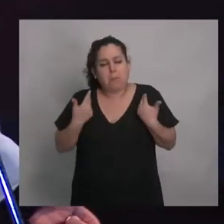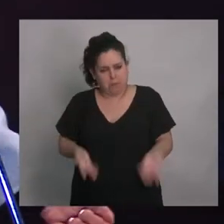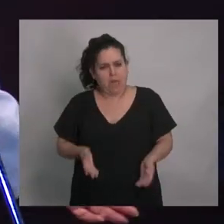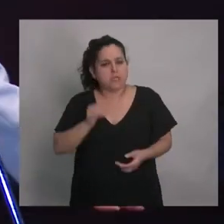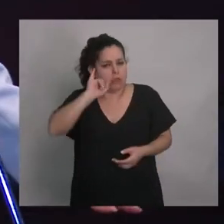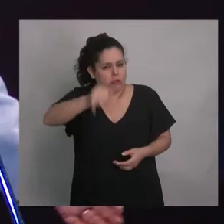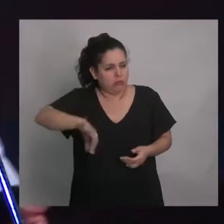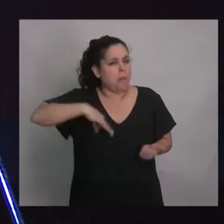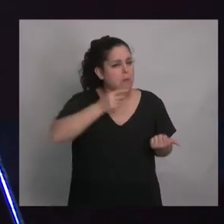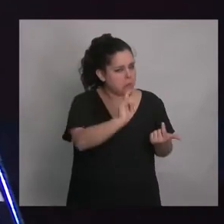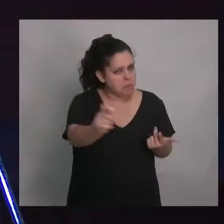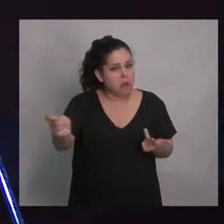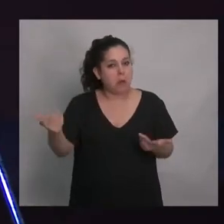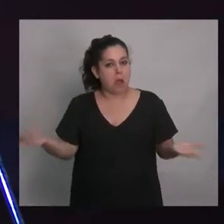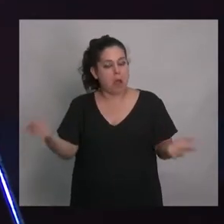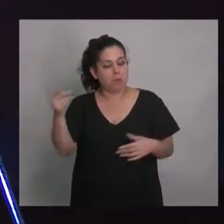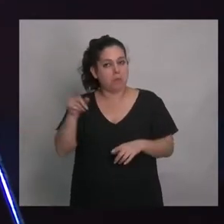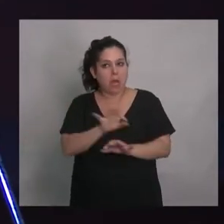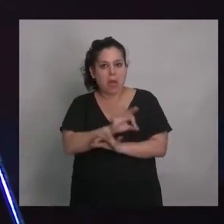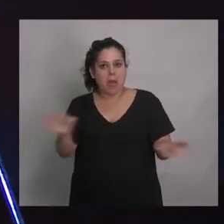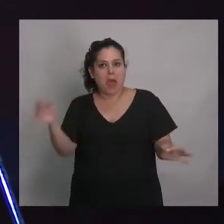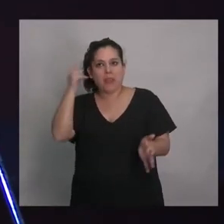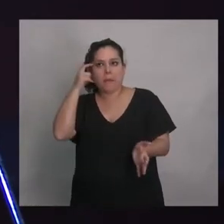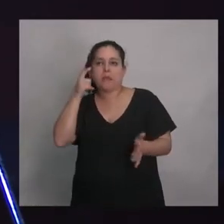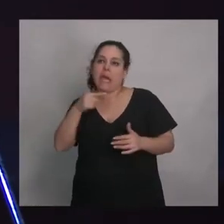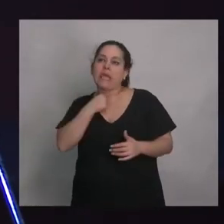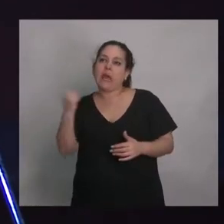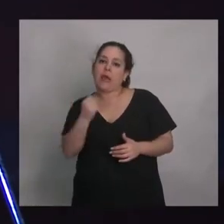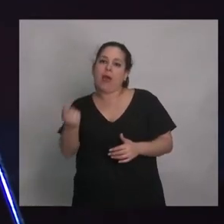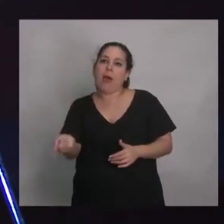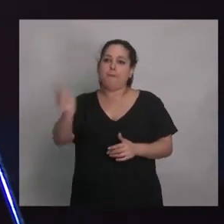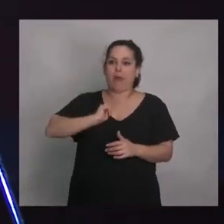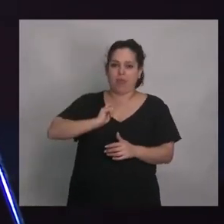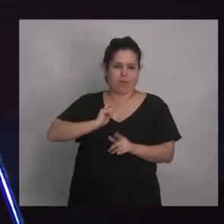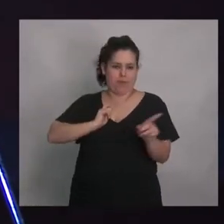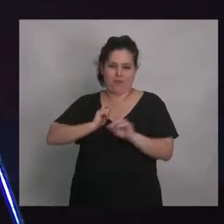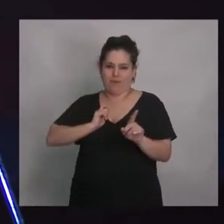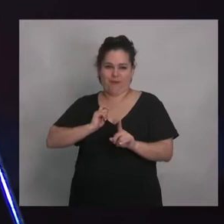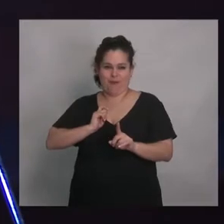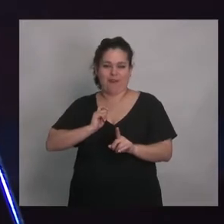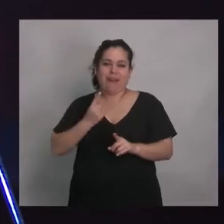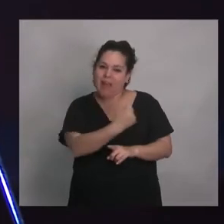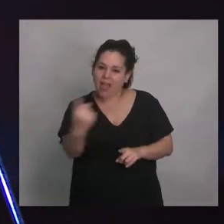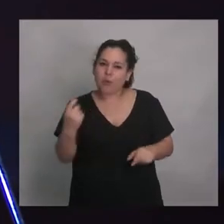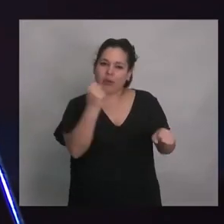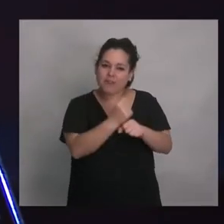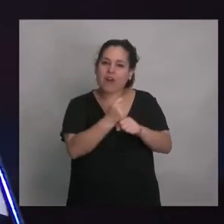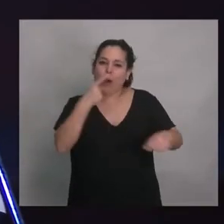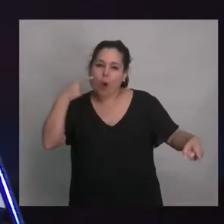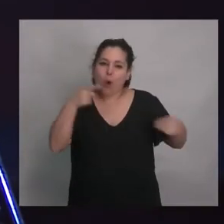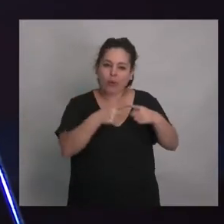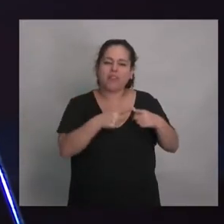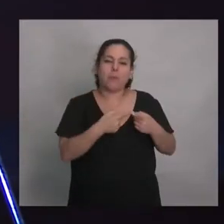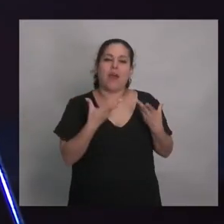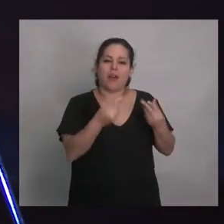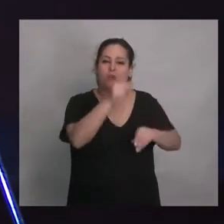no pensados porque nadie trabaja para esto sino para hacer el bien al otro las abuelas cumplimos ya